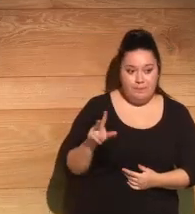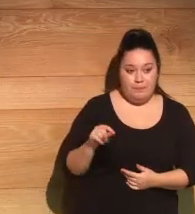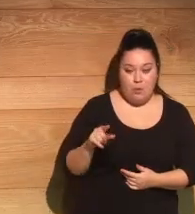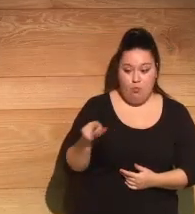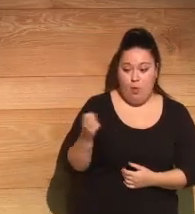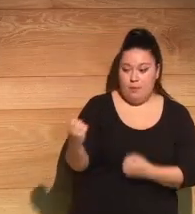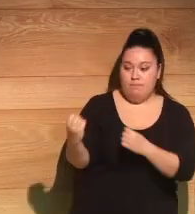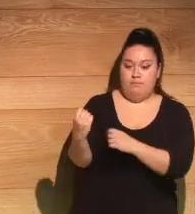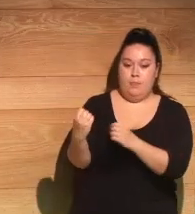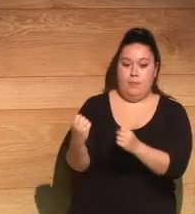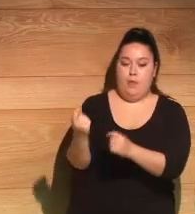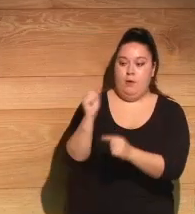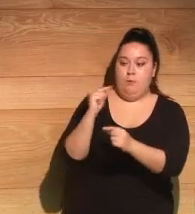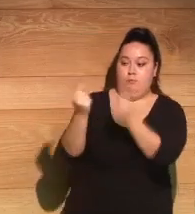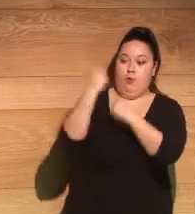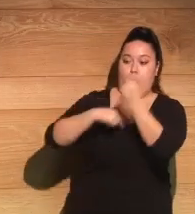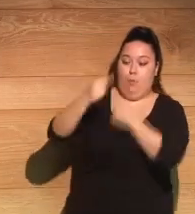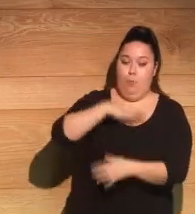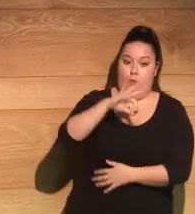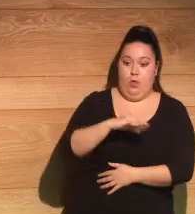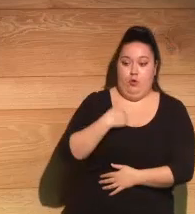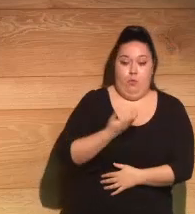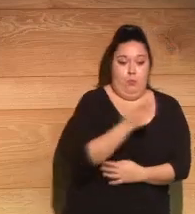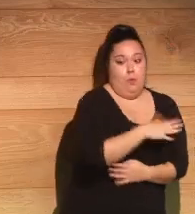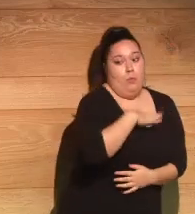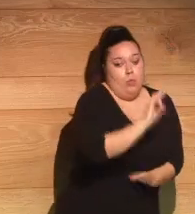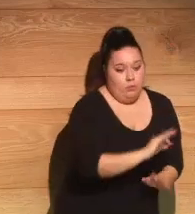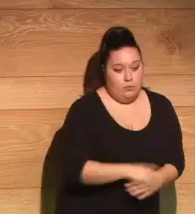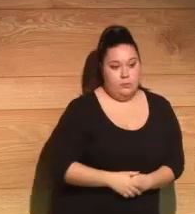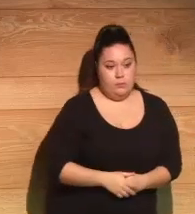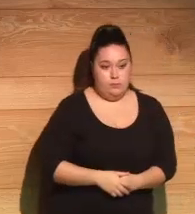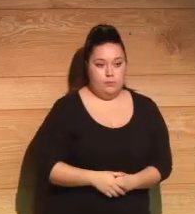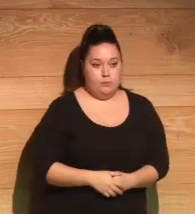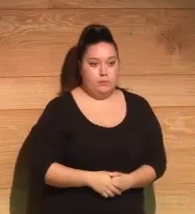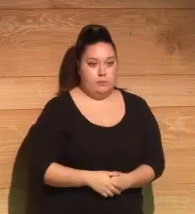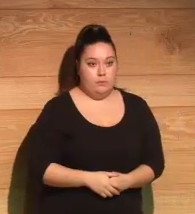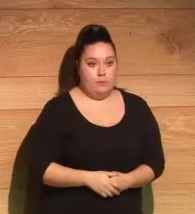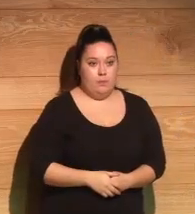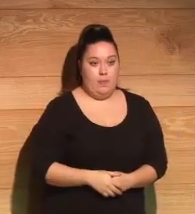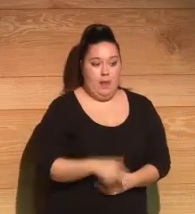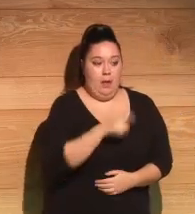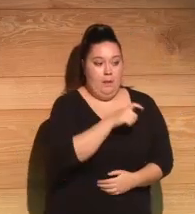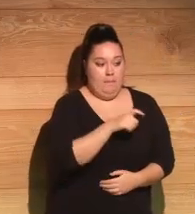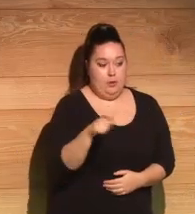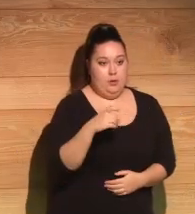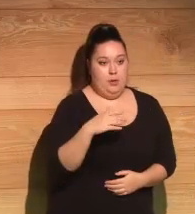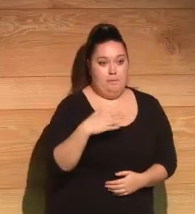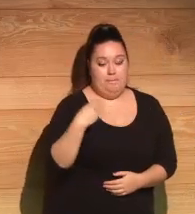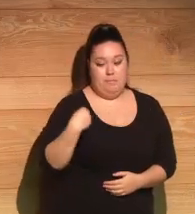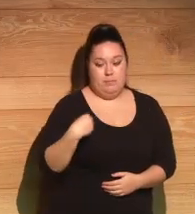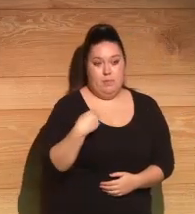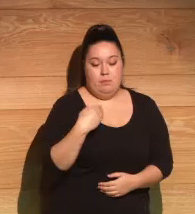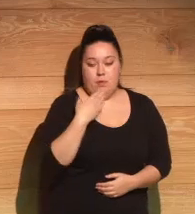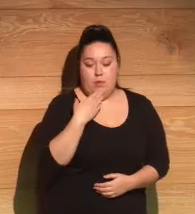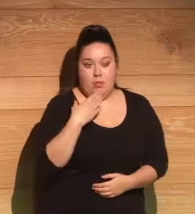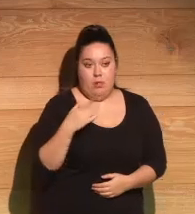contaminar y me voy al otro barrio, ¿no? Y entonces esa ira que la notas en la gente de tu edad, de esta gente no